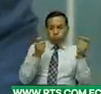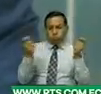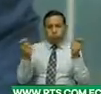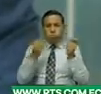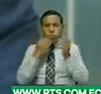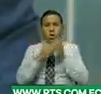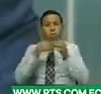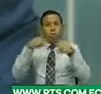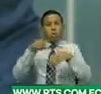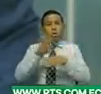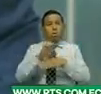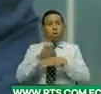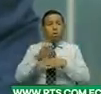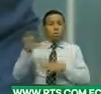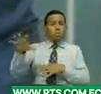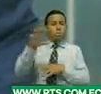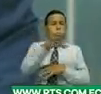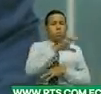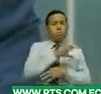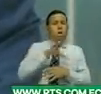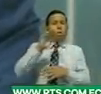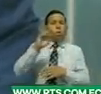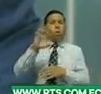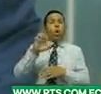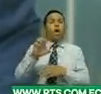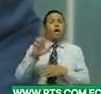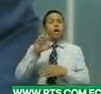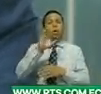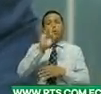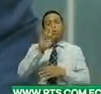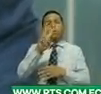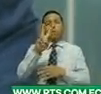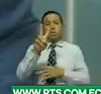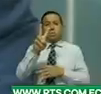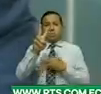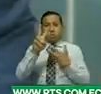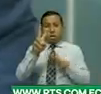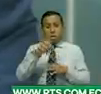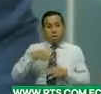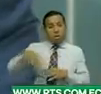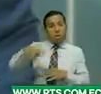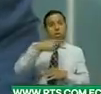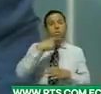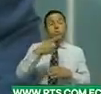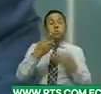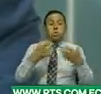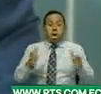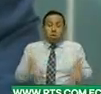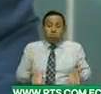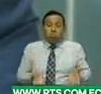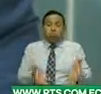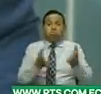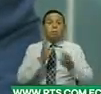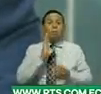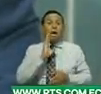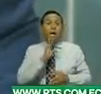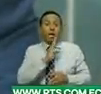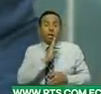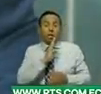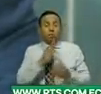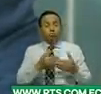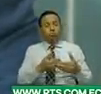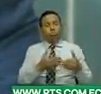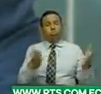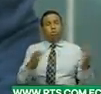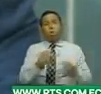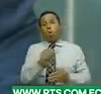COEs cantonales que han permitido y han aperturado ya los bares, y 76 COEs cantonales